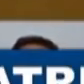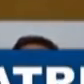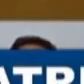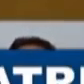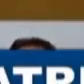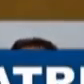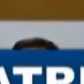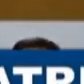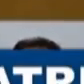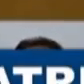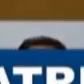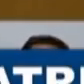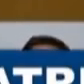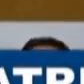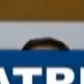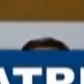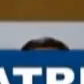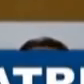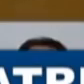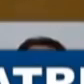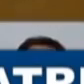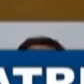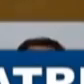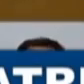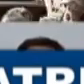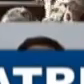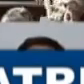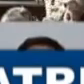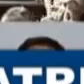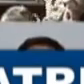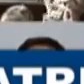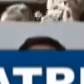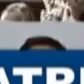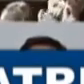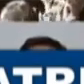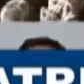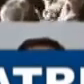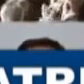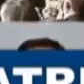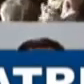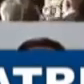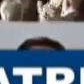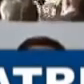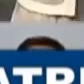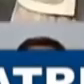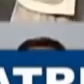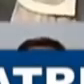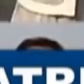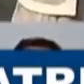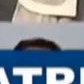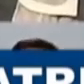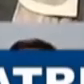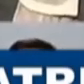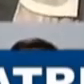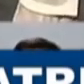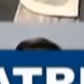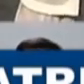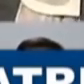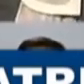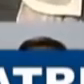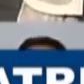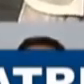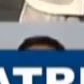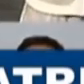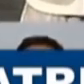equipo integrado por los ministerios de Agricultura, Medio Ambiente y Obras Públicas para trabajar sobre este tema. La directora ejecutiva